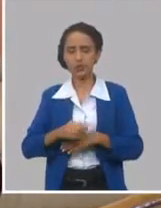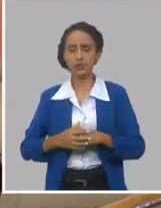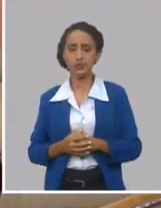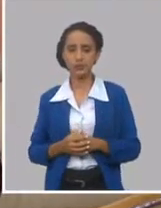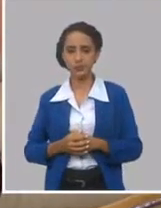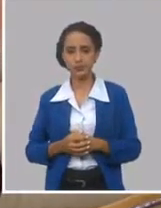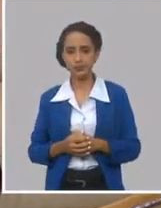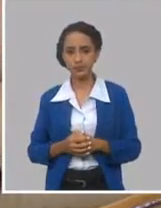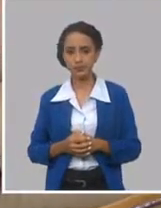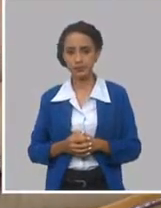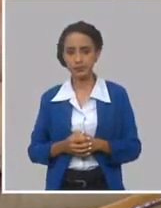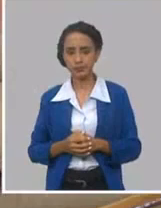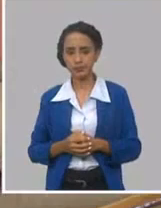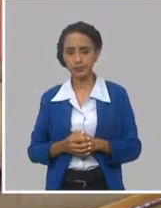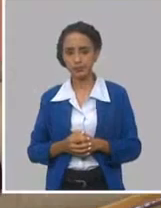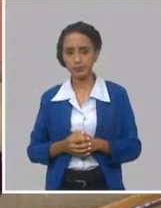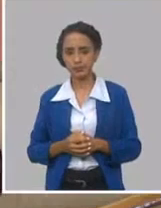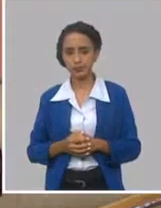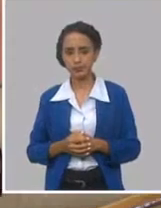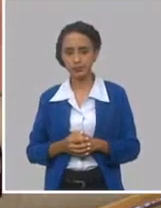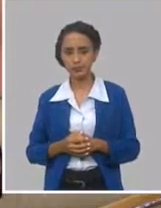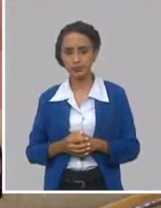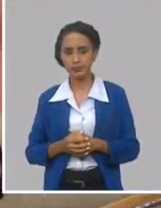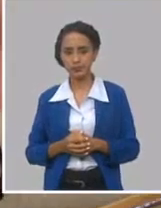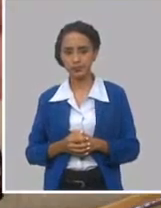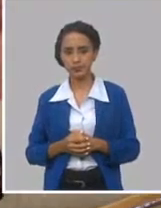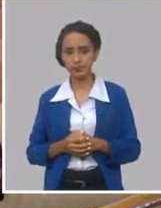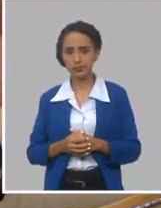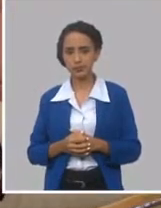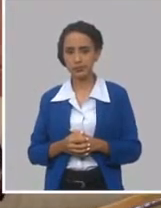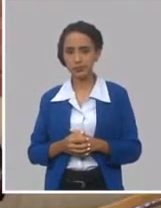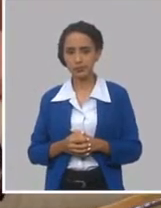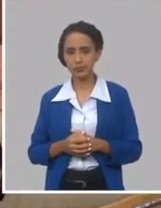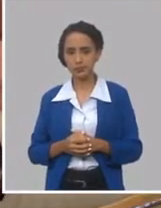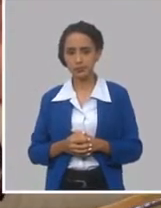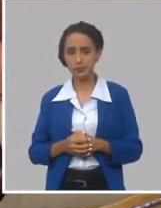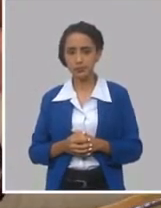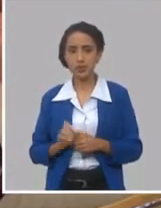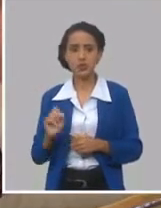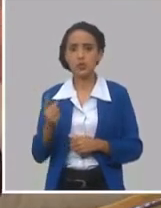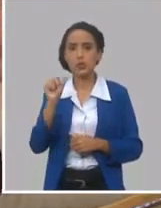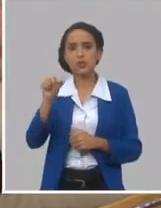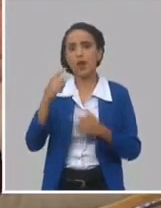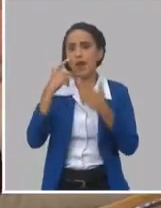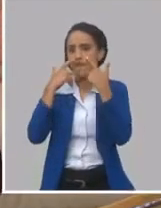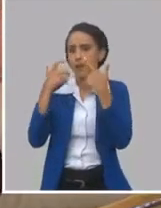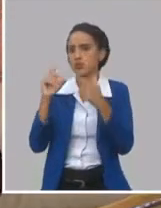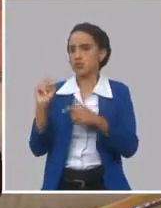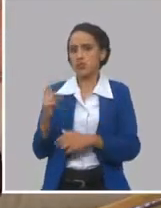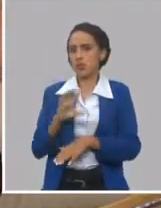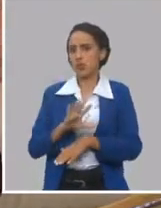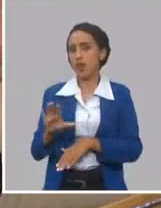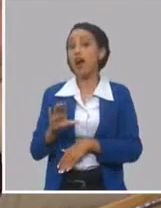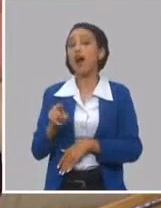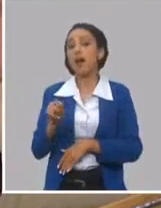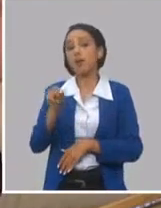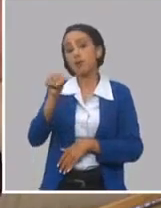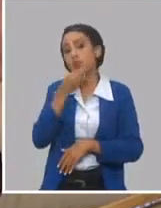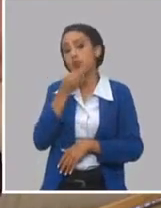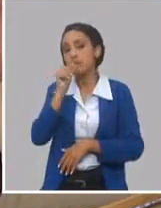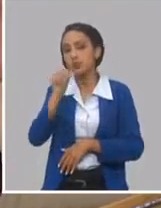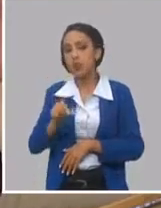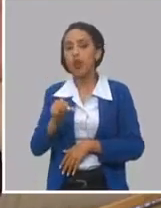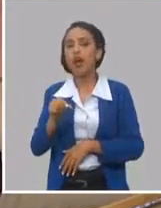yo quiera imitar es una persona de prestigio, no necesariamente una persona de fama, de notoriedad. Es decir, estamos hablando de que en